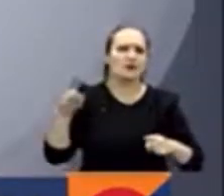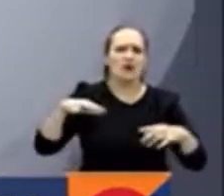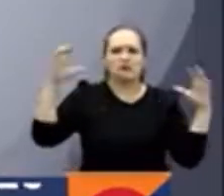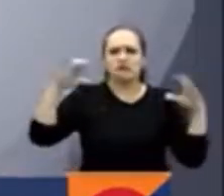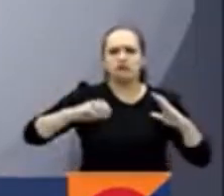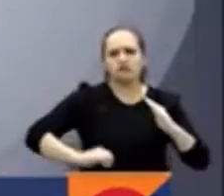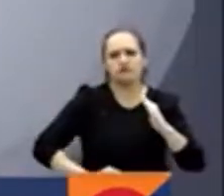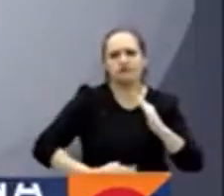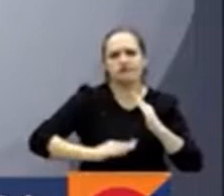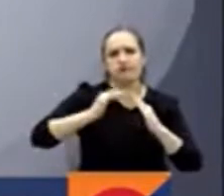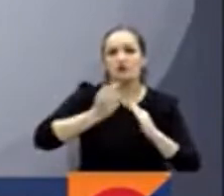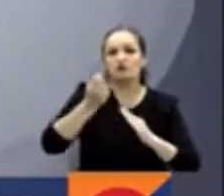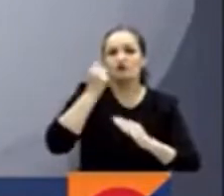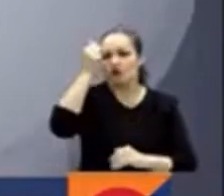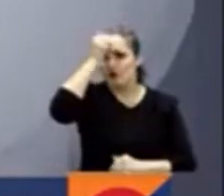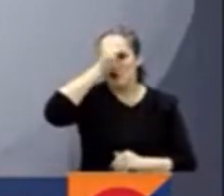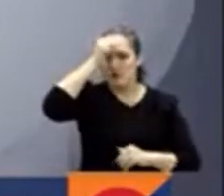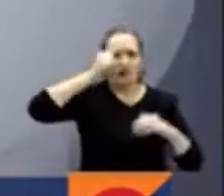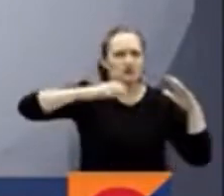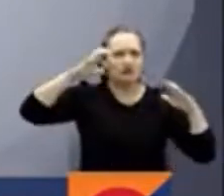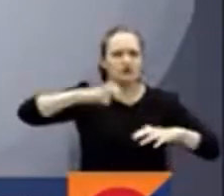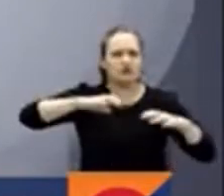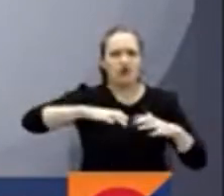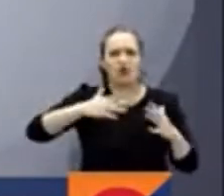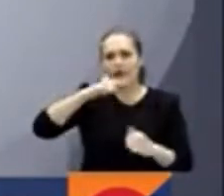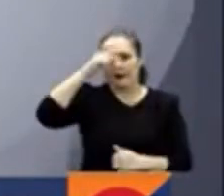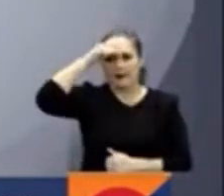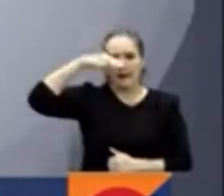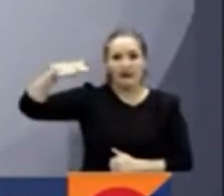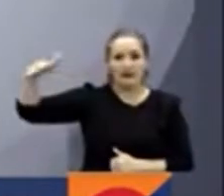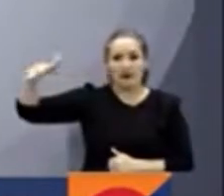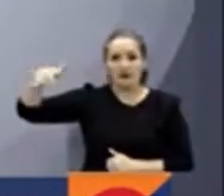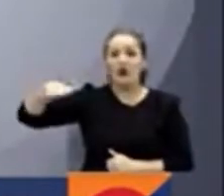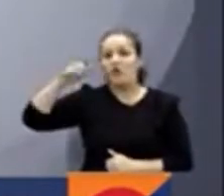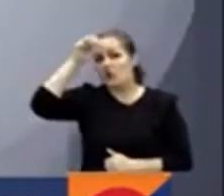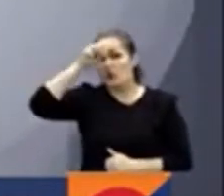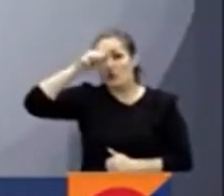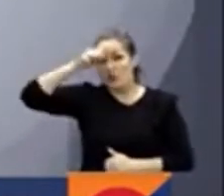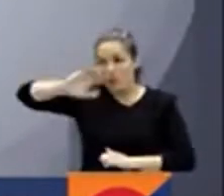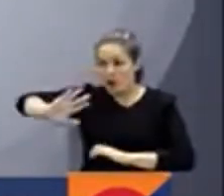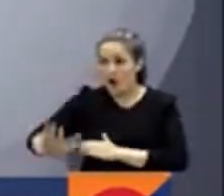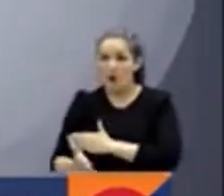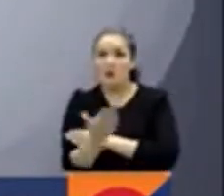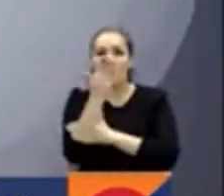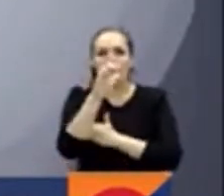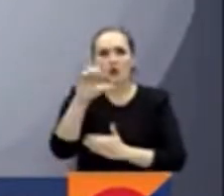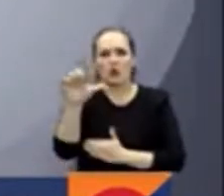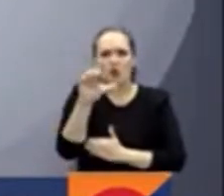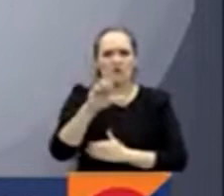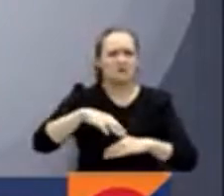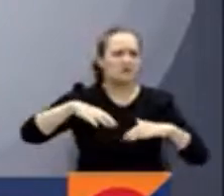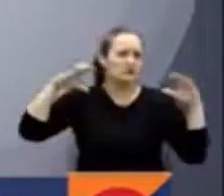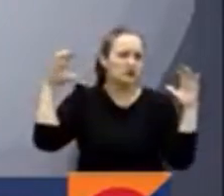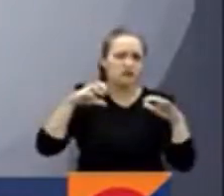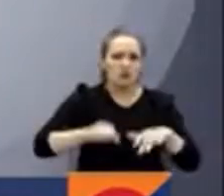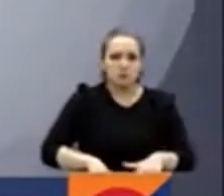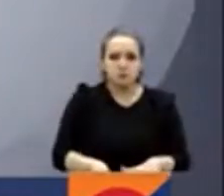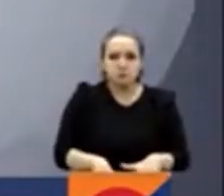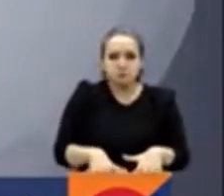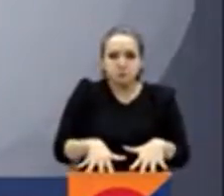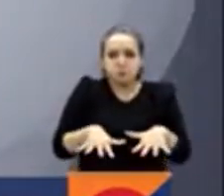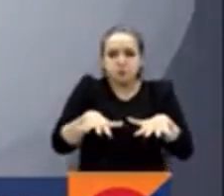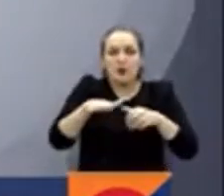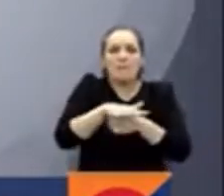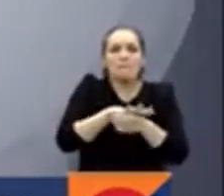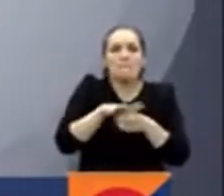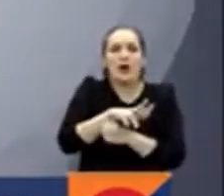que se registró la noche del domingo en Cartagena y se extendió hasta la madrugada de este lunes. Por las fuertes lluvias, 20 barrios